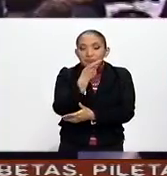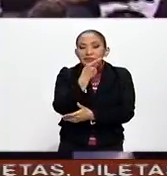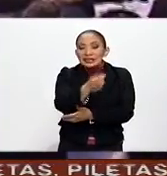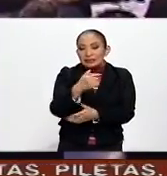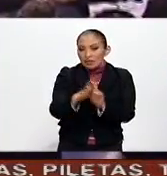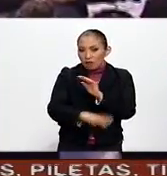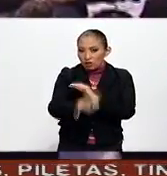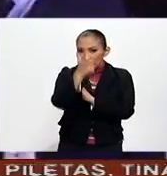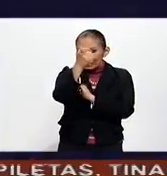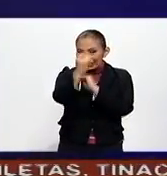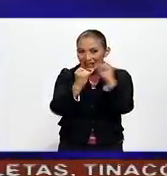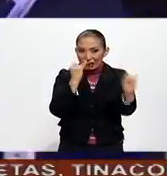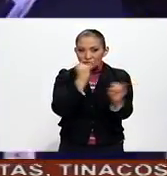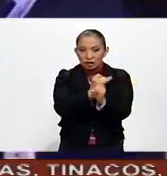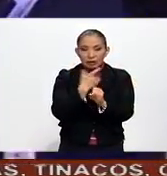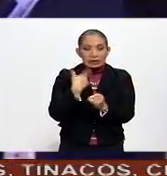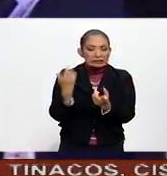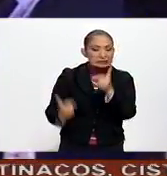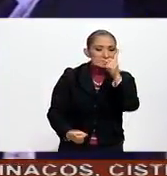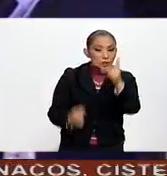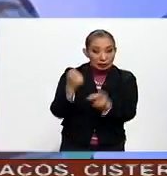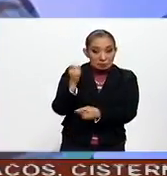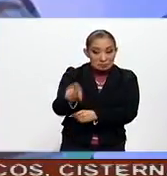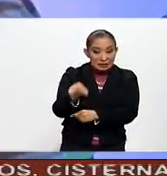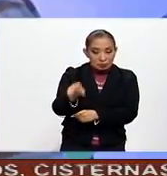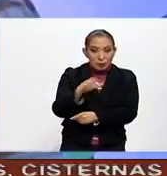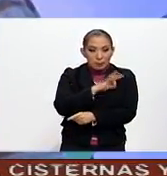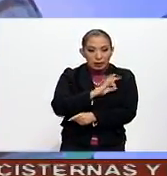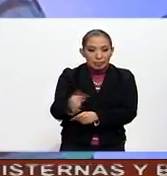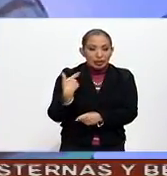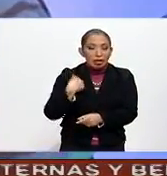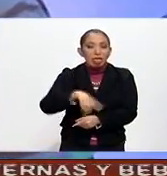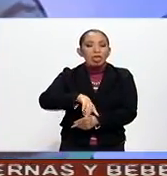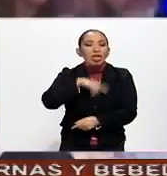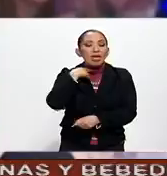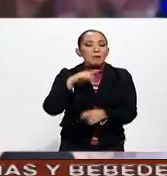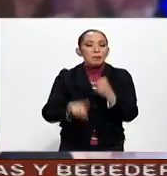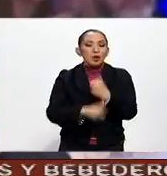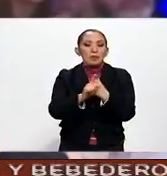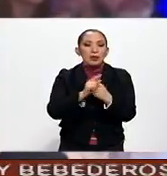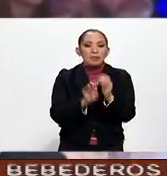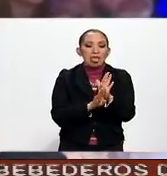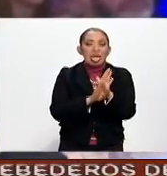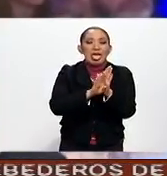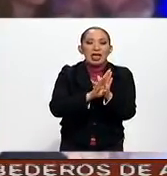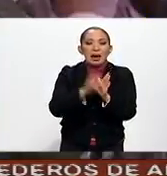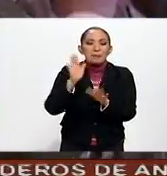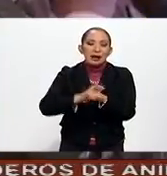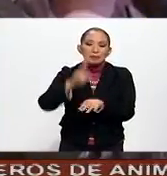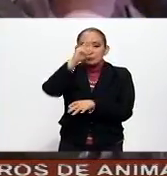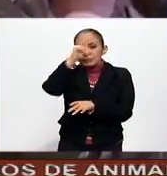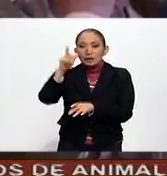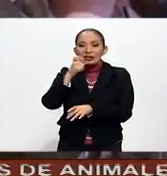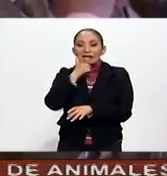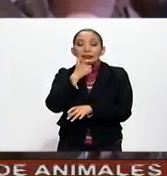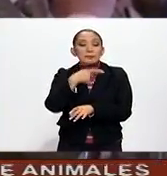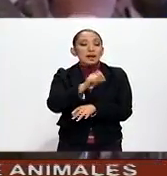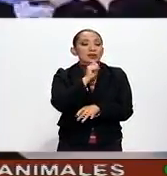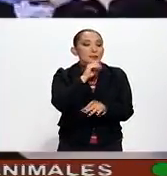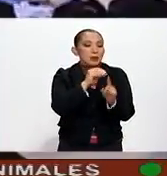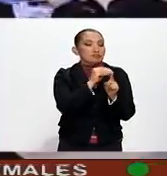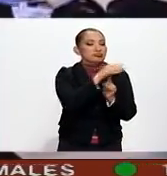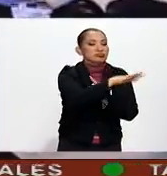con el Fondo Monetario Internacional, esa incertidumbre puede minar el crecimiento a corto plazo, especialmente el del Reino Unido, pero también puede